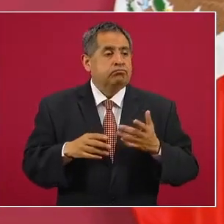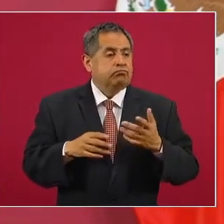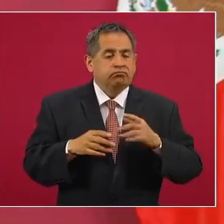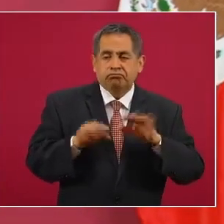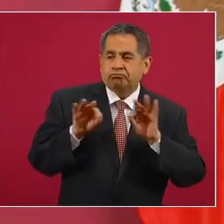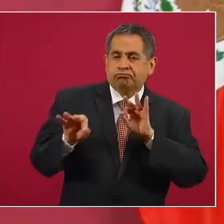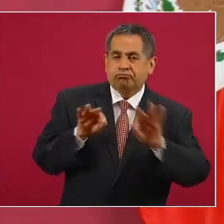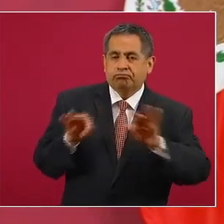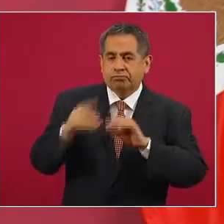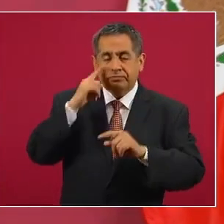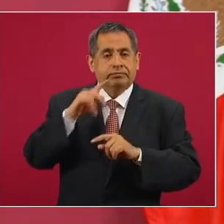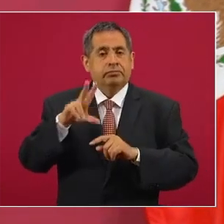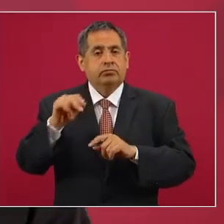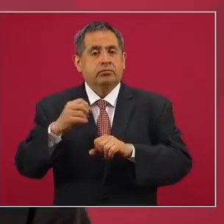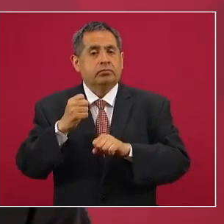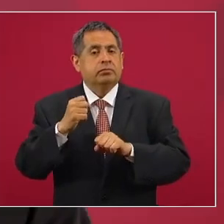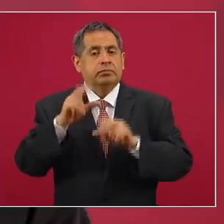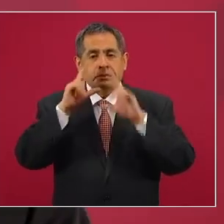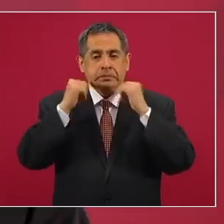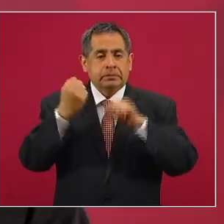y el presidente Madero.